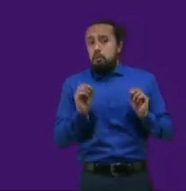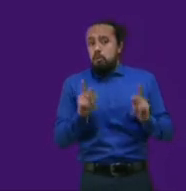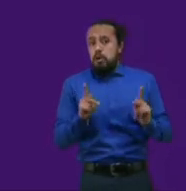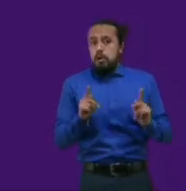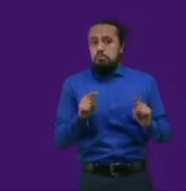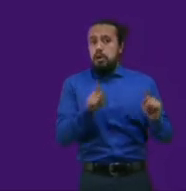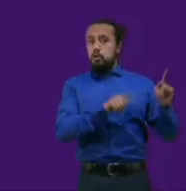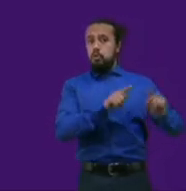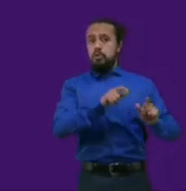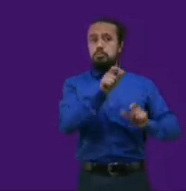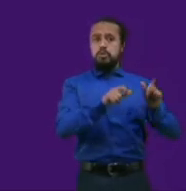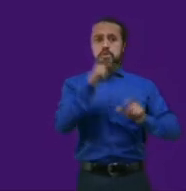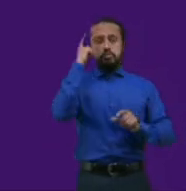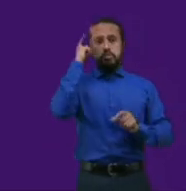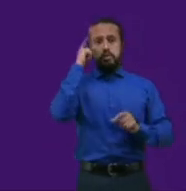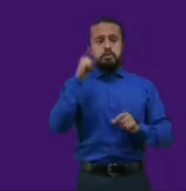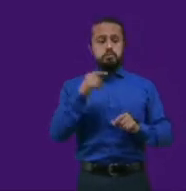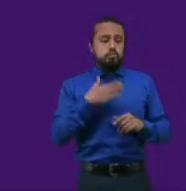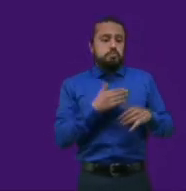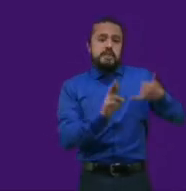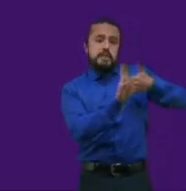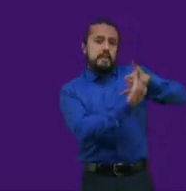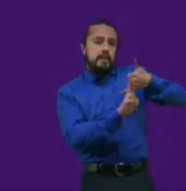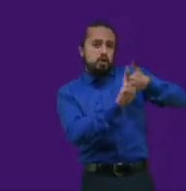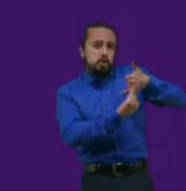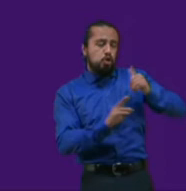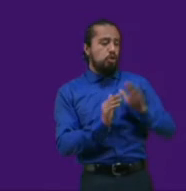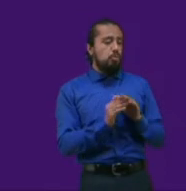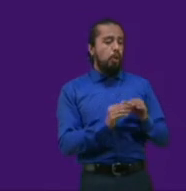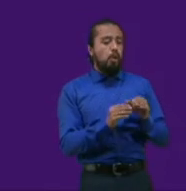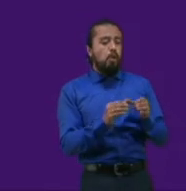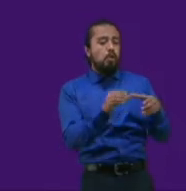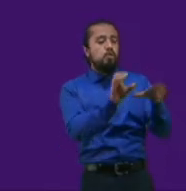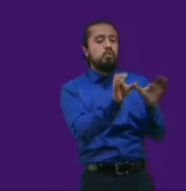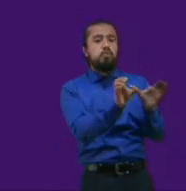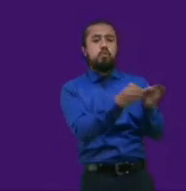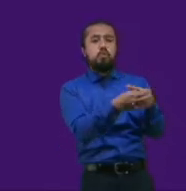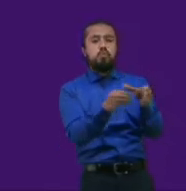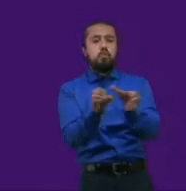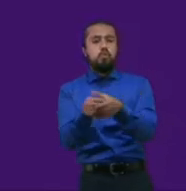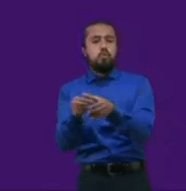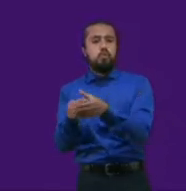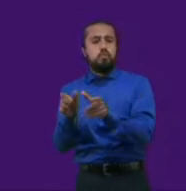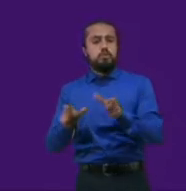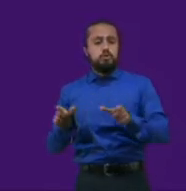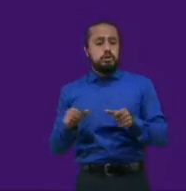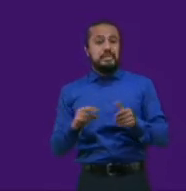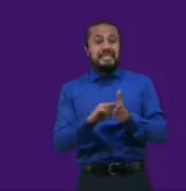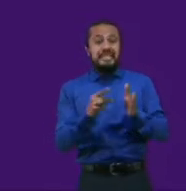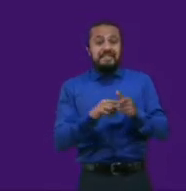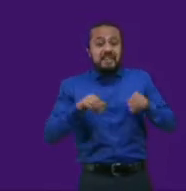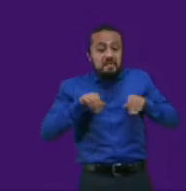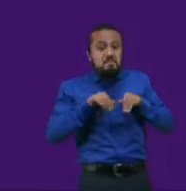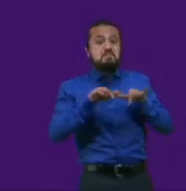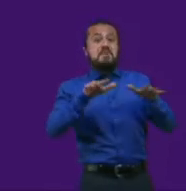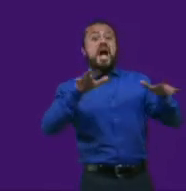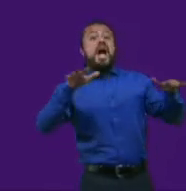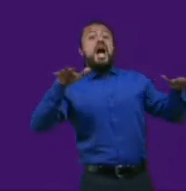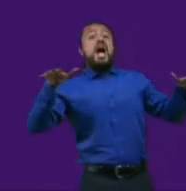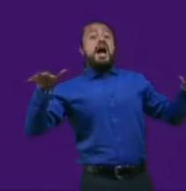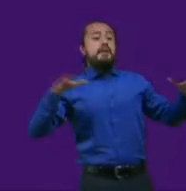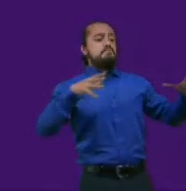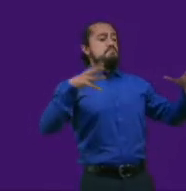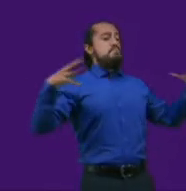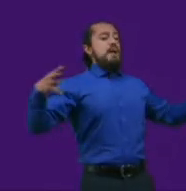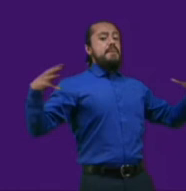en estar, no sé, en una región o con un grupo de personas. Yo no quiero decir con eso que el mundo tiene que ser pues obligatoriamente la meta para